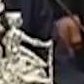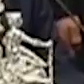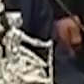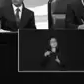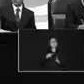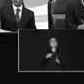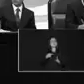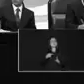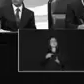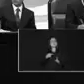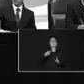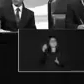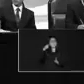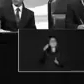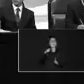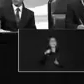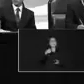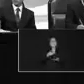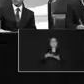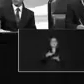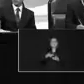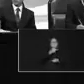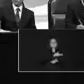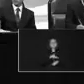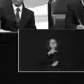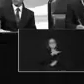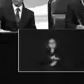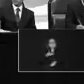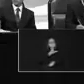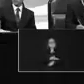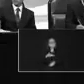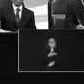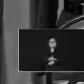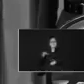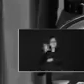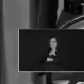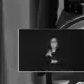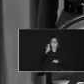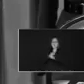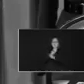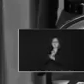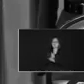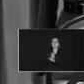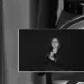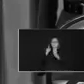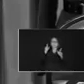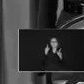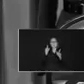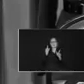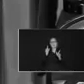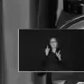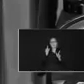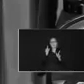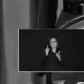Encargadas, desahoguen en absoluta libertad.